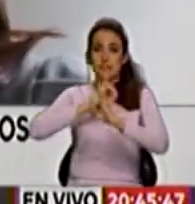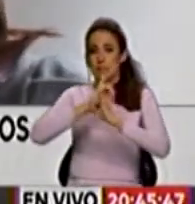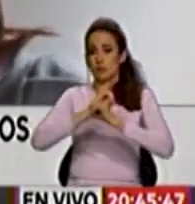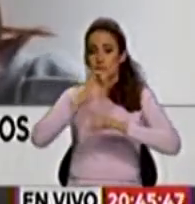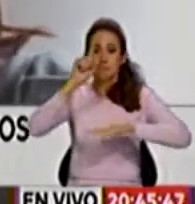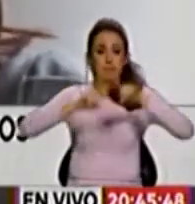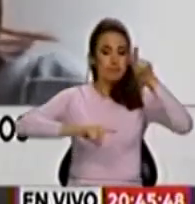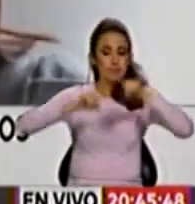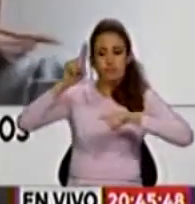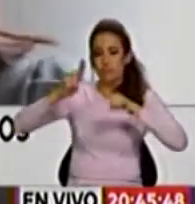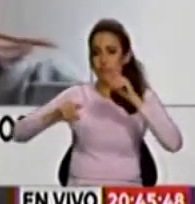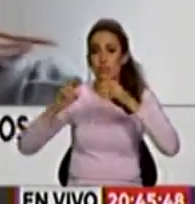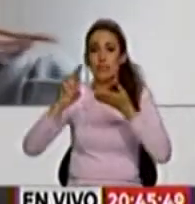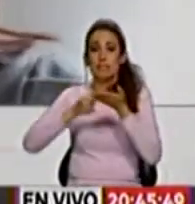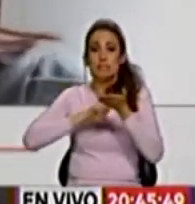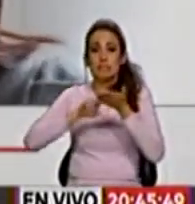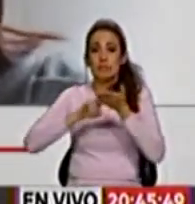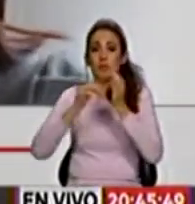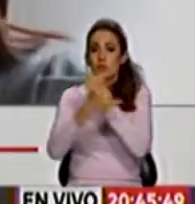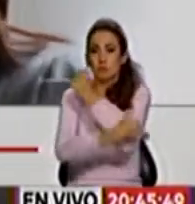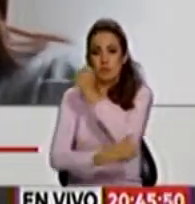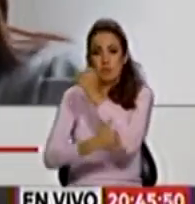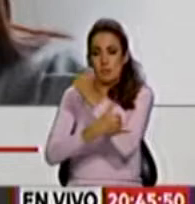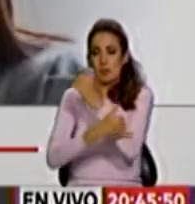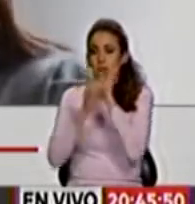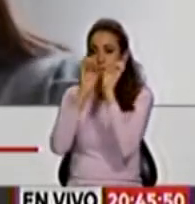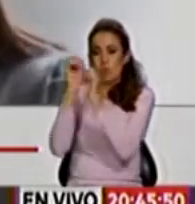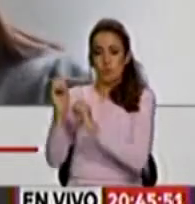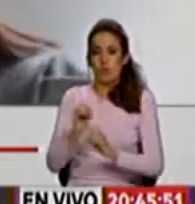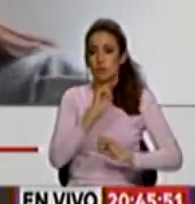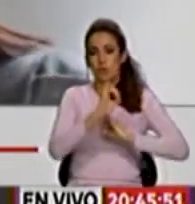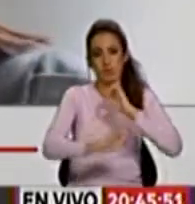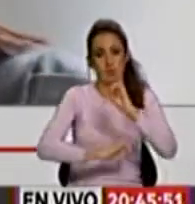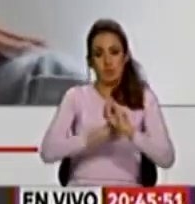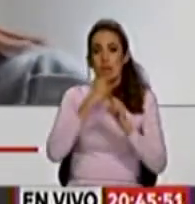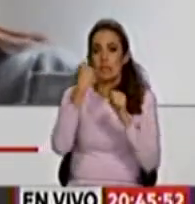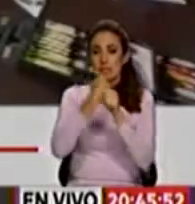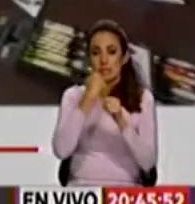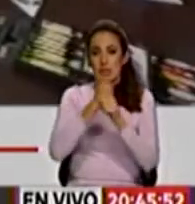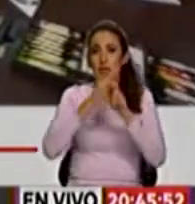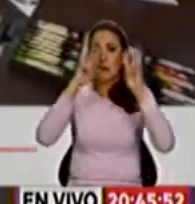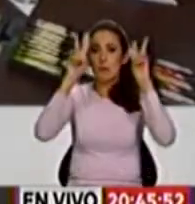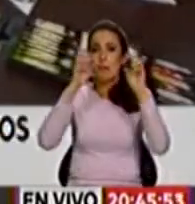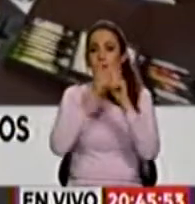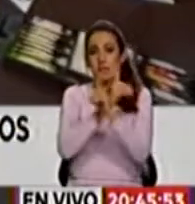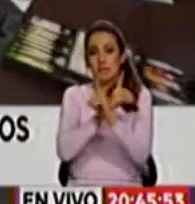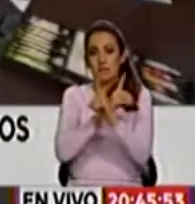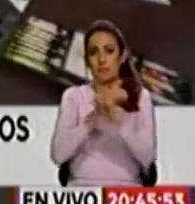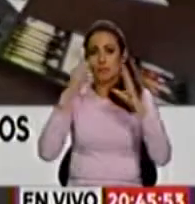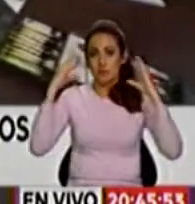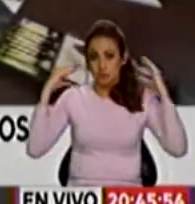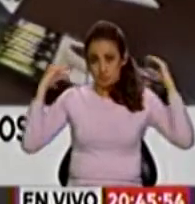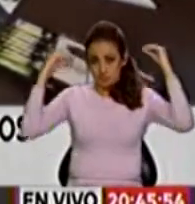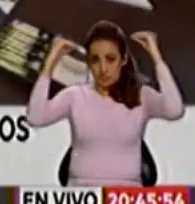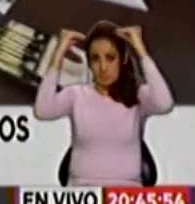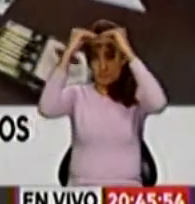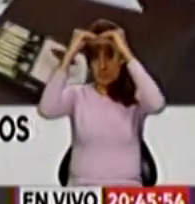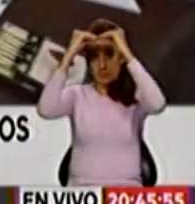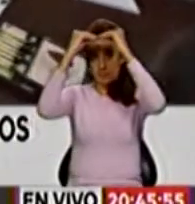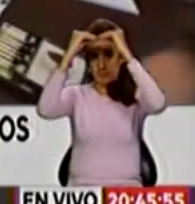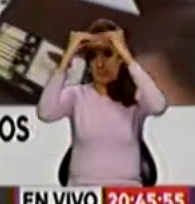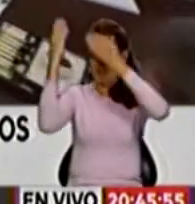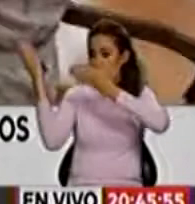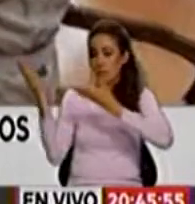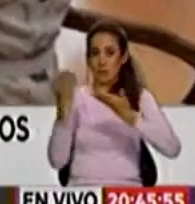diversos países con una organización internacional para trabajar el tema de discapacidades. Rocío de Moreno destacó el trabajo del